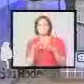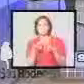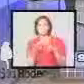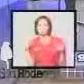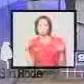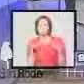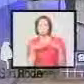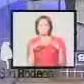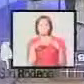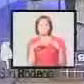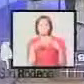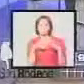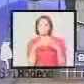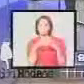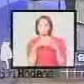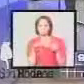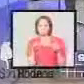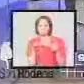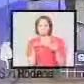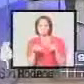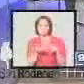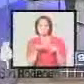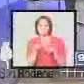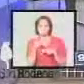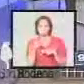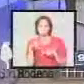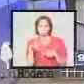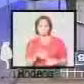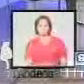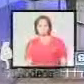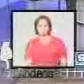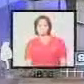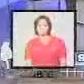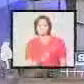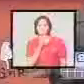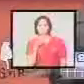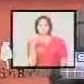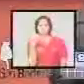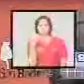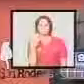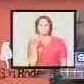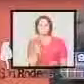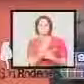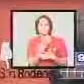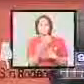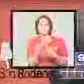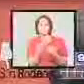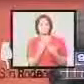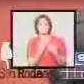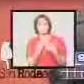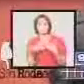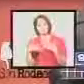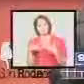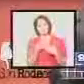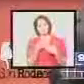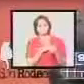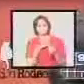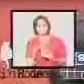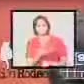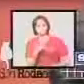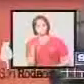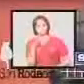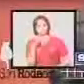su vivienda y que no habían créditos en el área rural, y don Luis. No, yo la invito más bien a que se acerque a cualquiera de nuestras oficinas o que llame